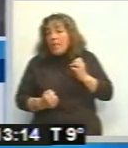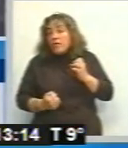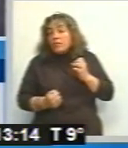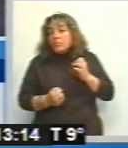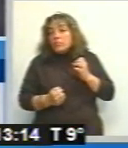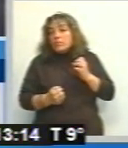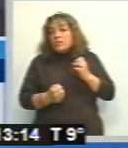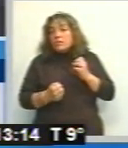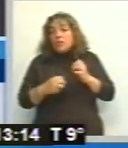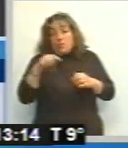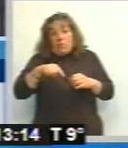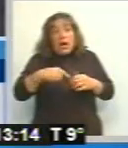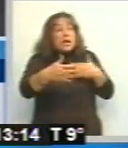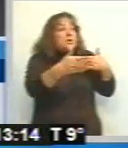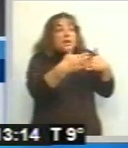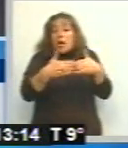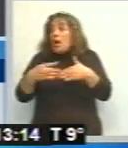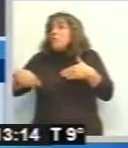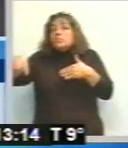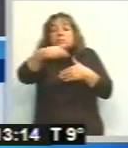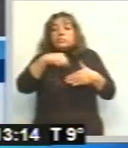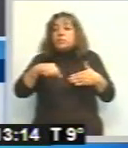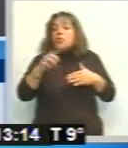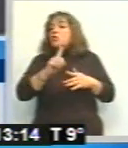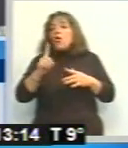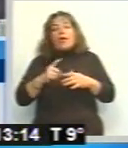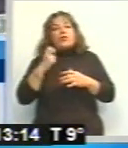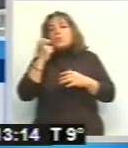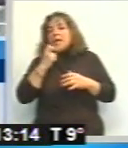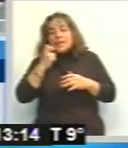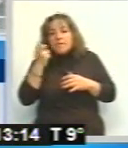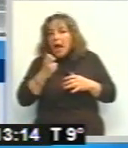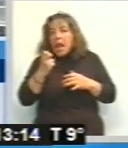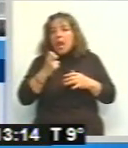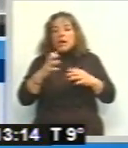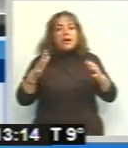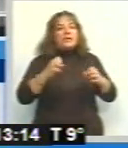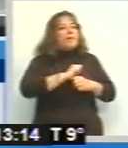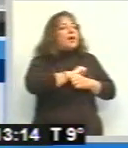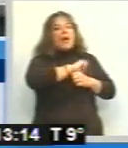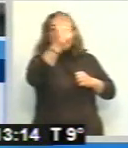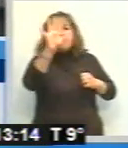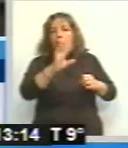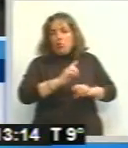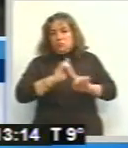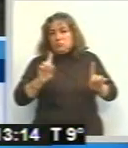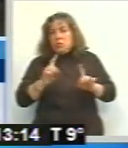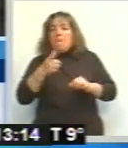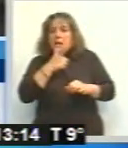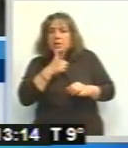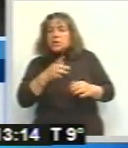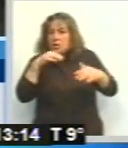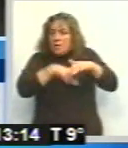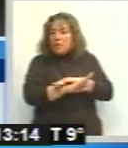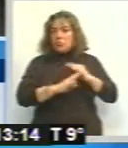escapado por acá en las cercanías. No es un animal que haya estado en silvestría porque muestra mansedumbre, o sea, un animal que, o O